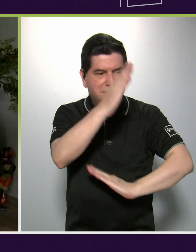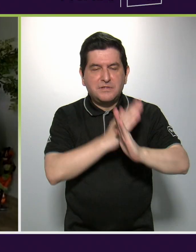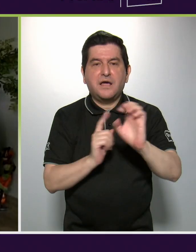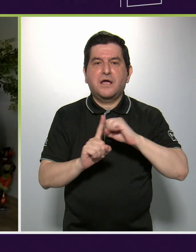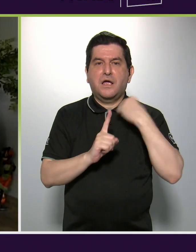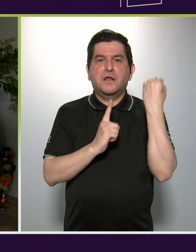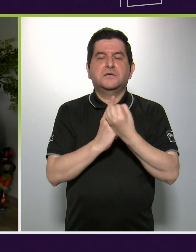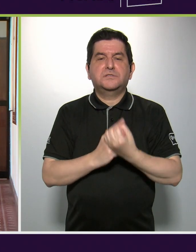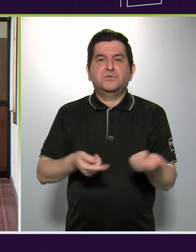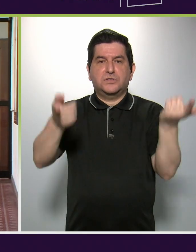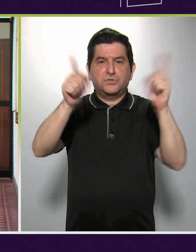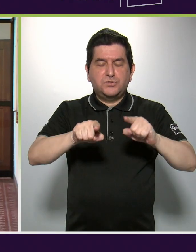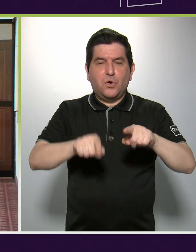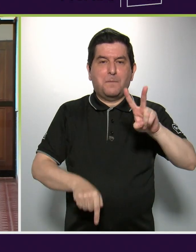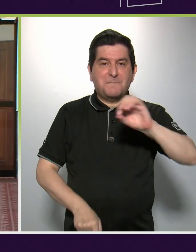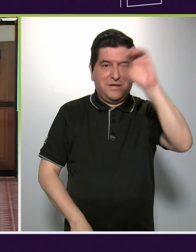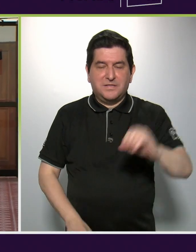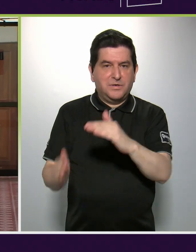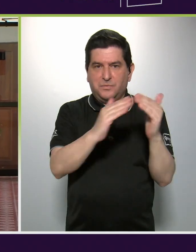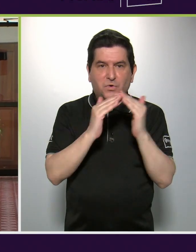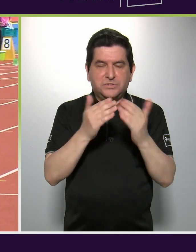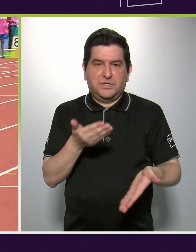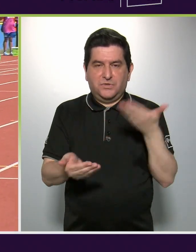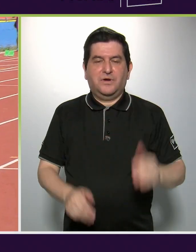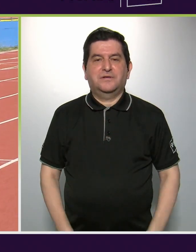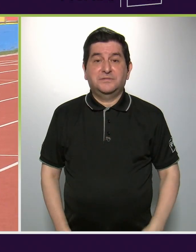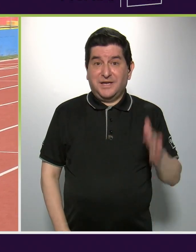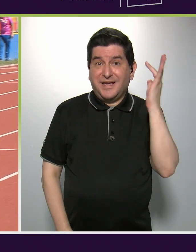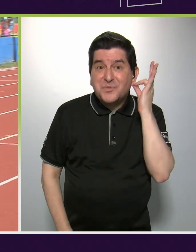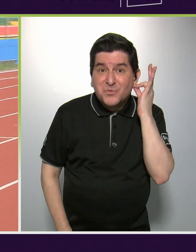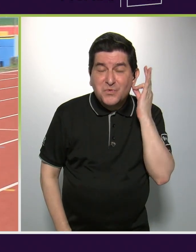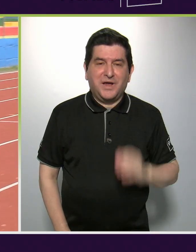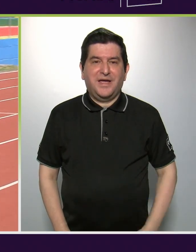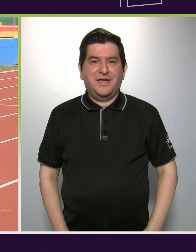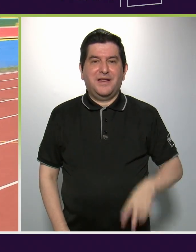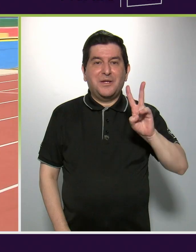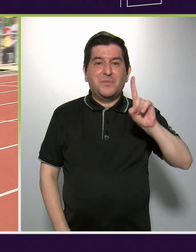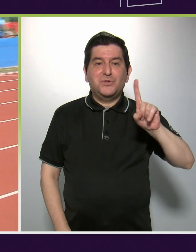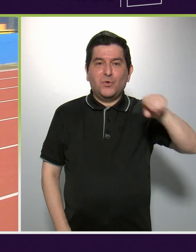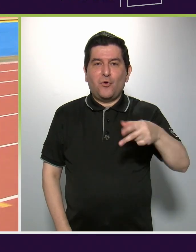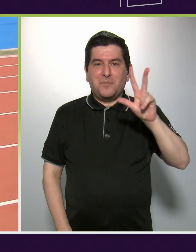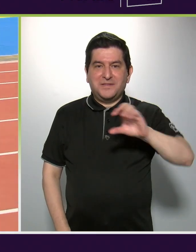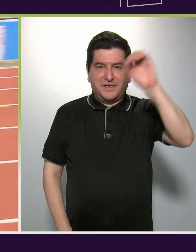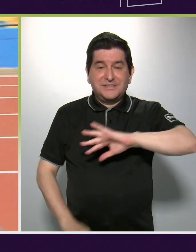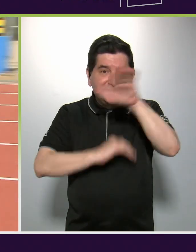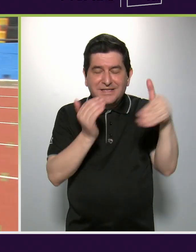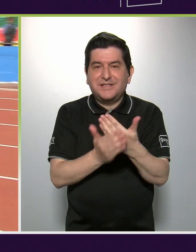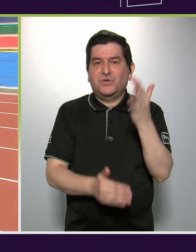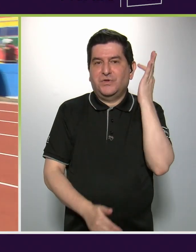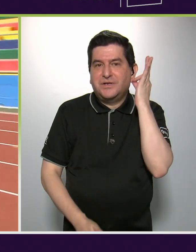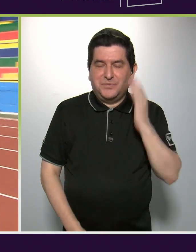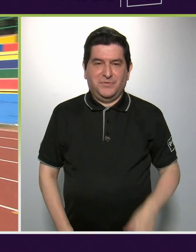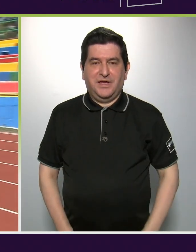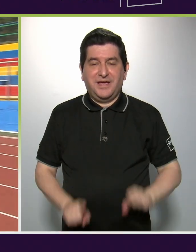las mujeres somos el 21,3% del total de mujeres estamos en situación de discapacidad. Y que esto no es algo que